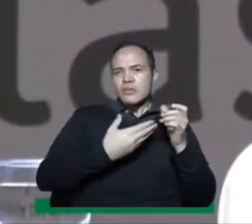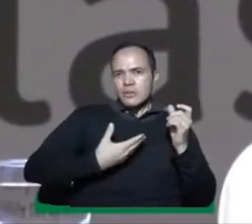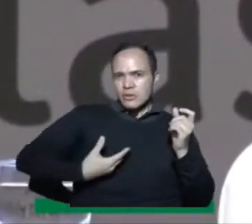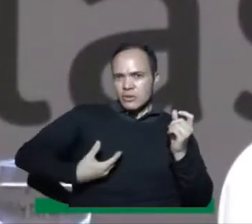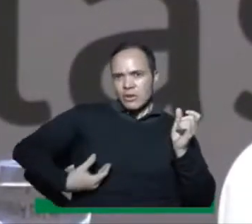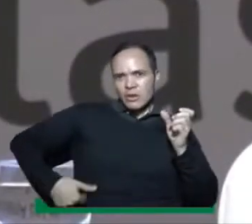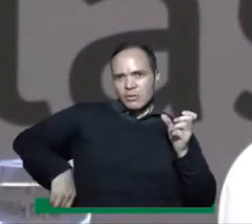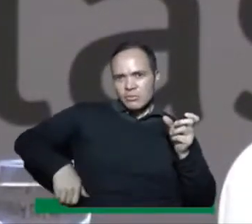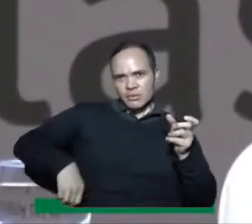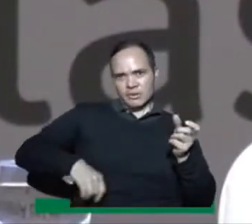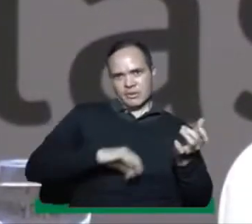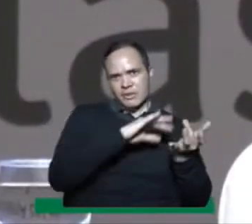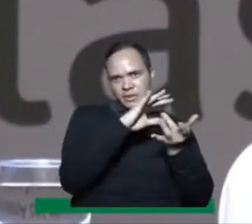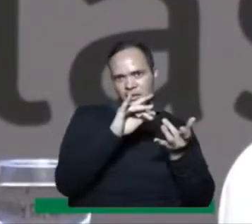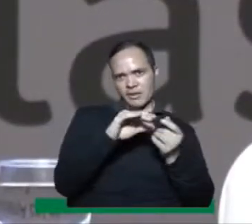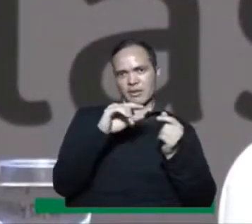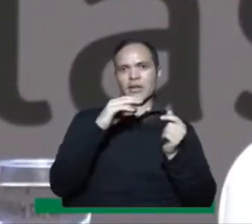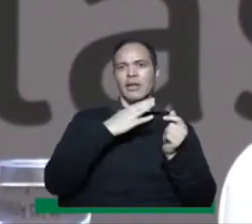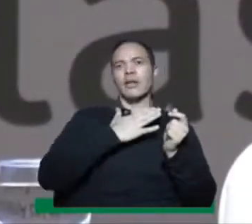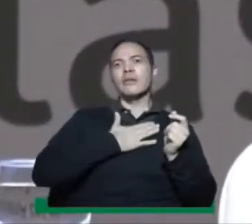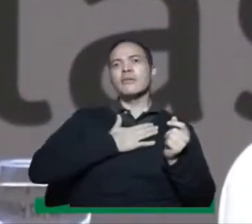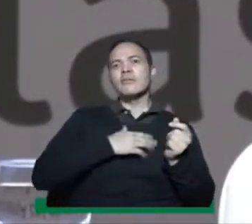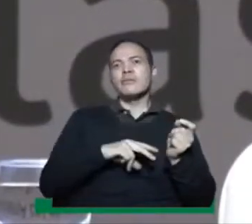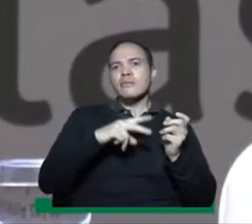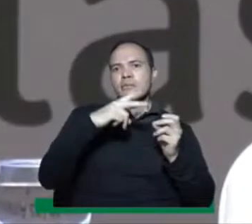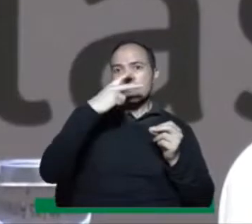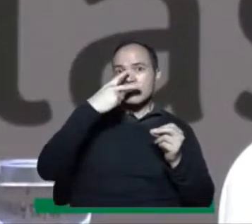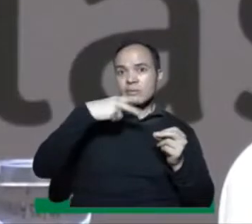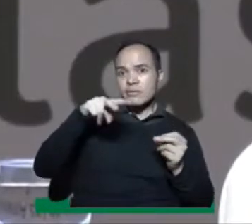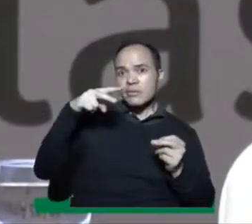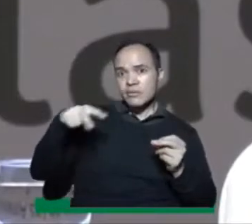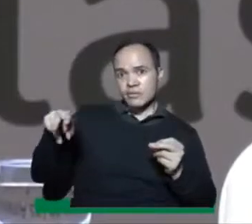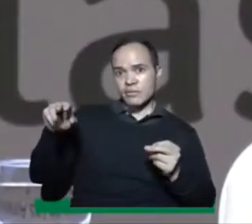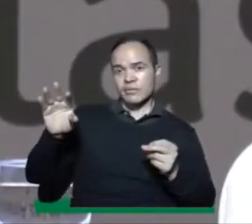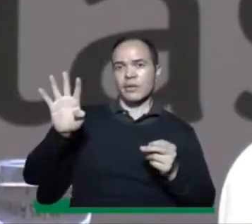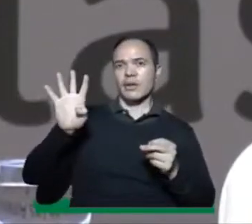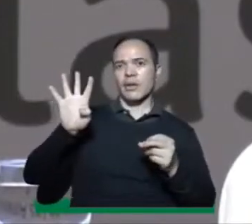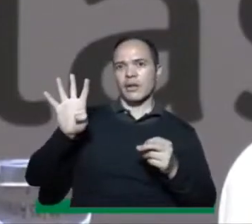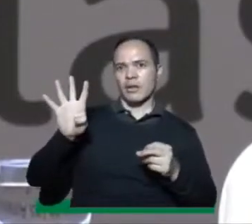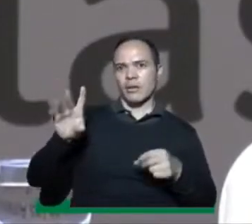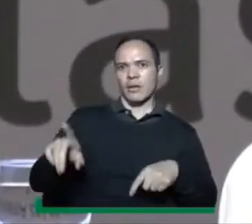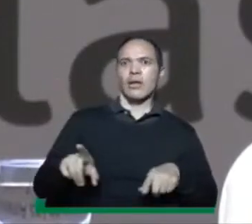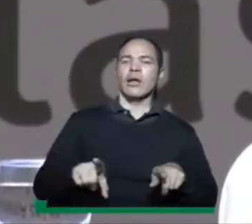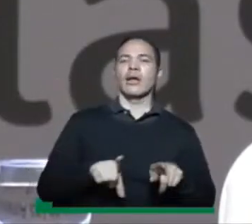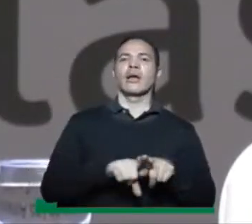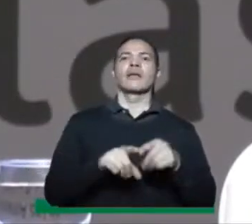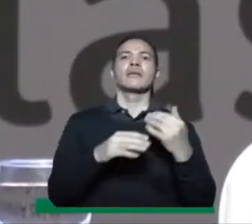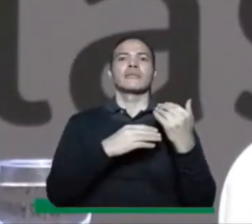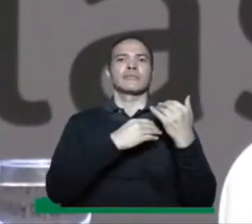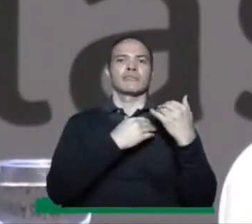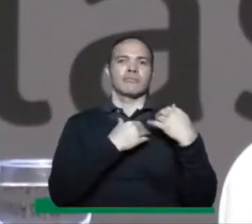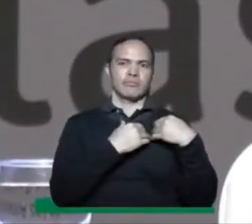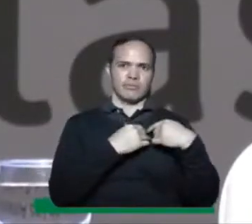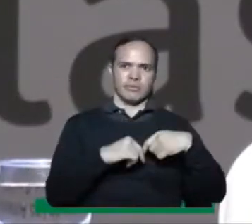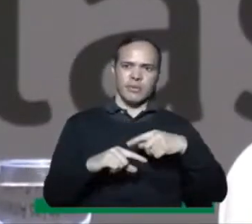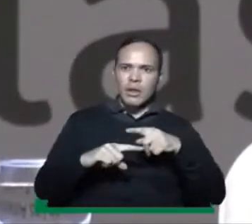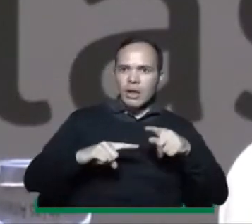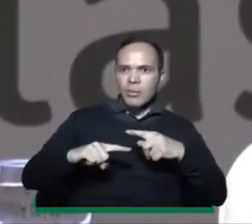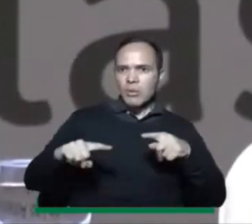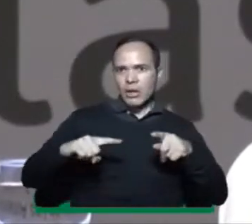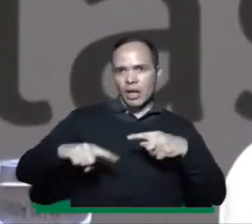soy madre de cuatro hijos y también soy operador turístico guía local